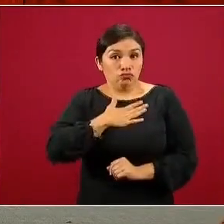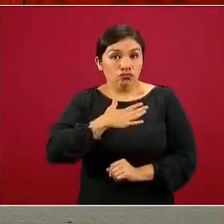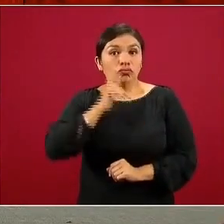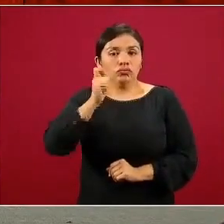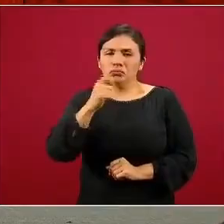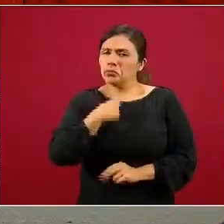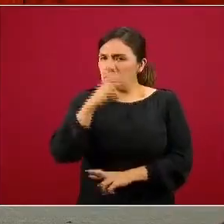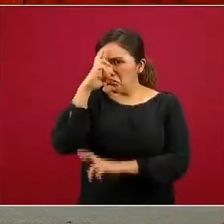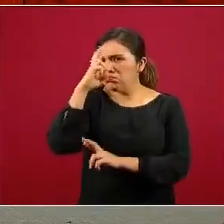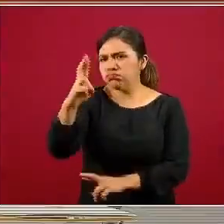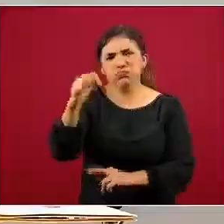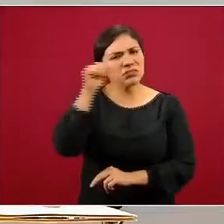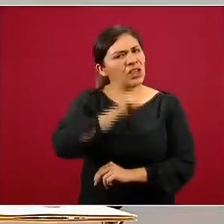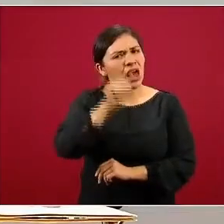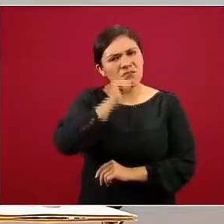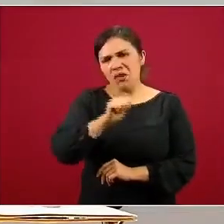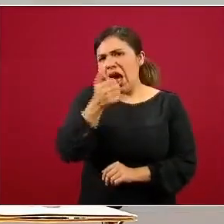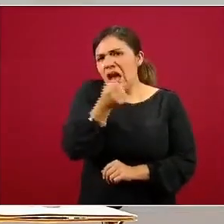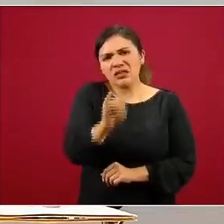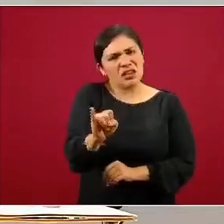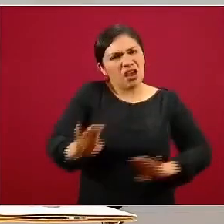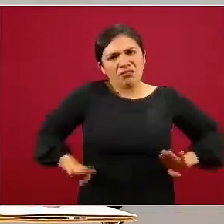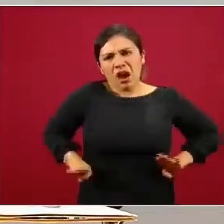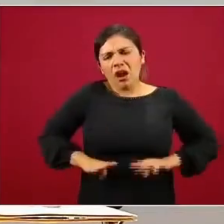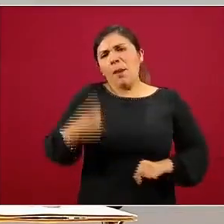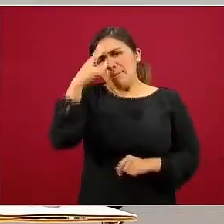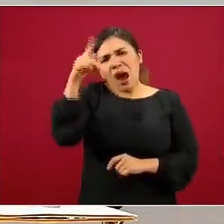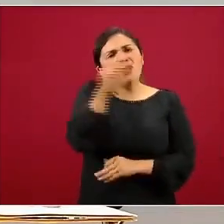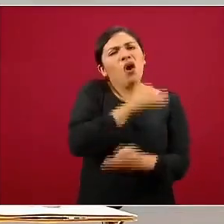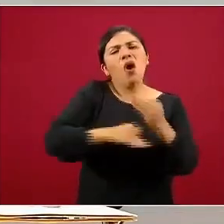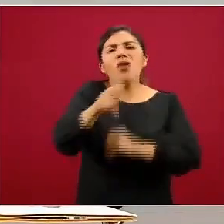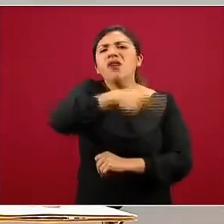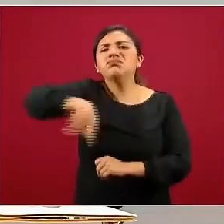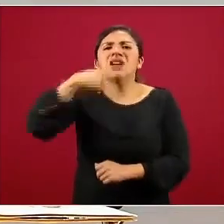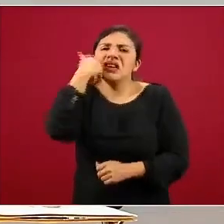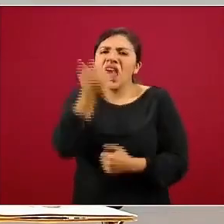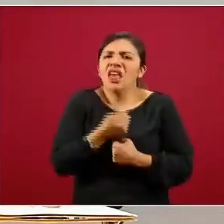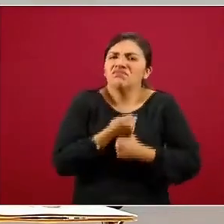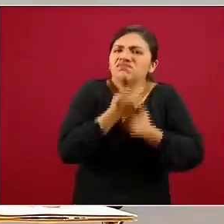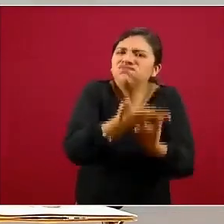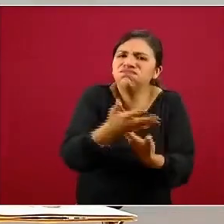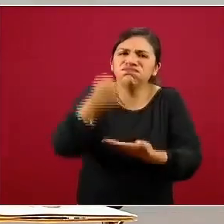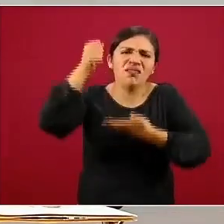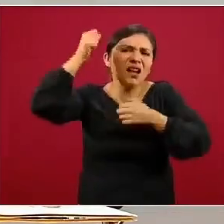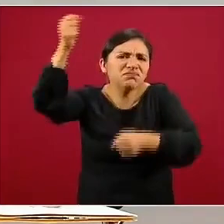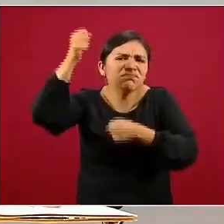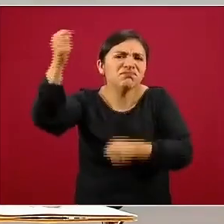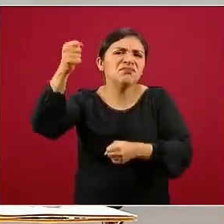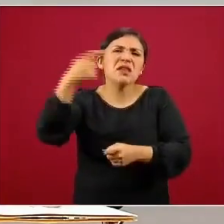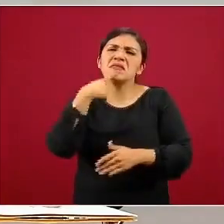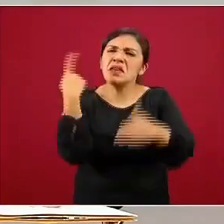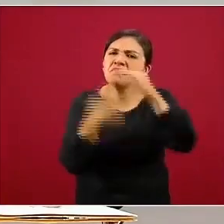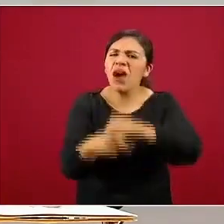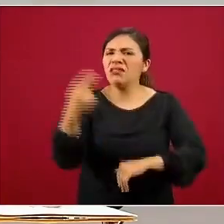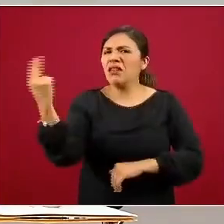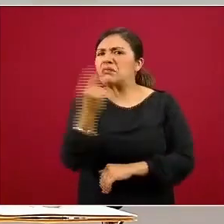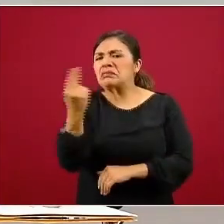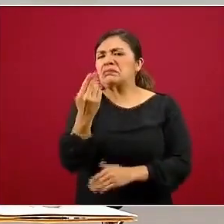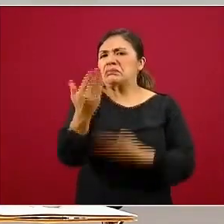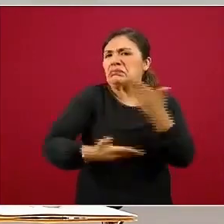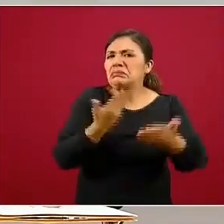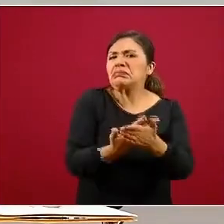somos respetuosos y siempre lo seremos de todo tipo de expresiones, demandas,